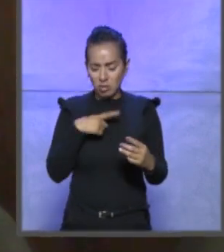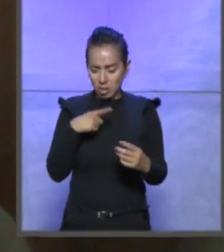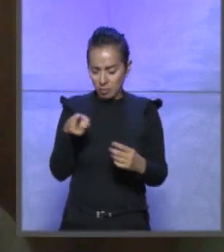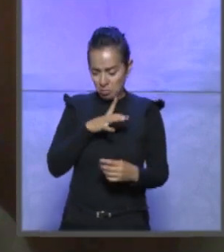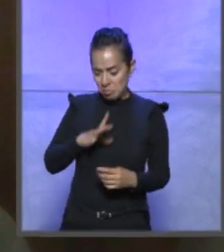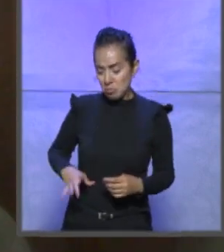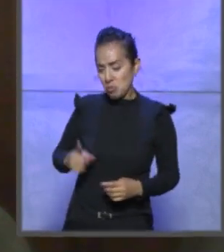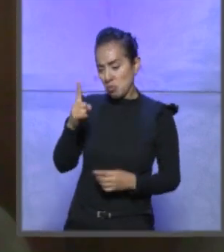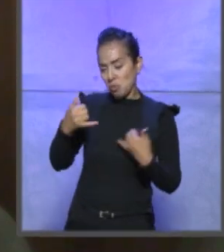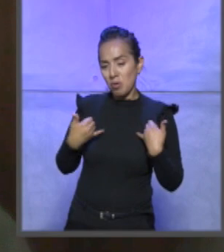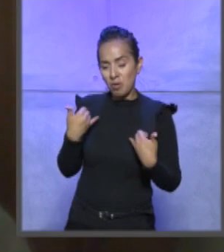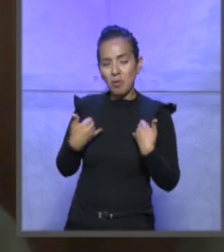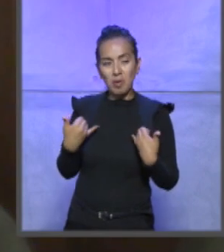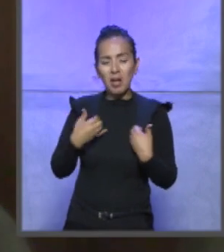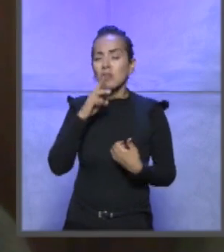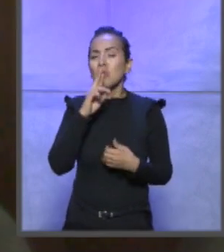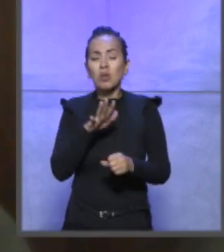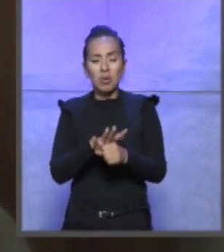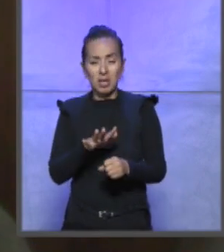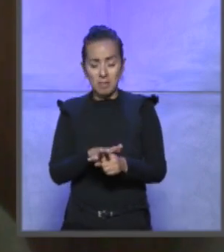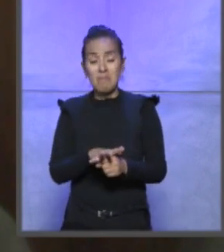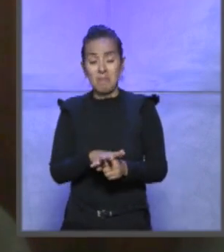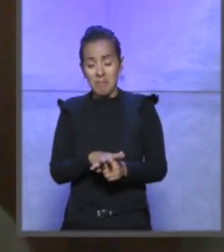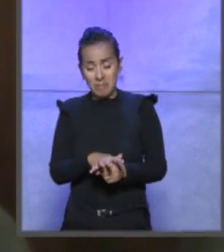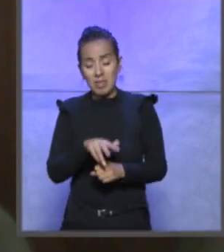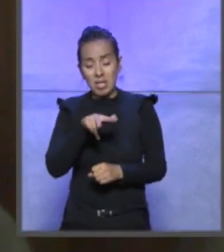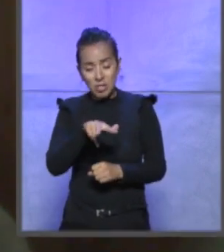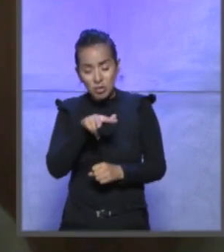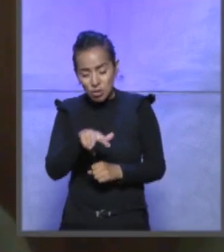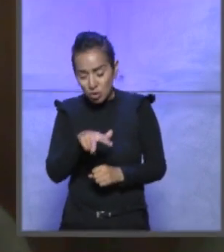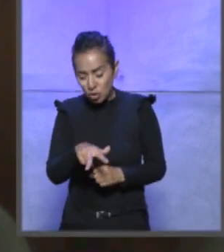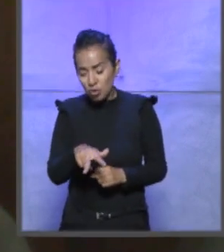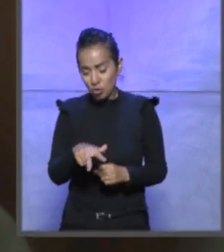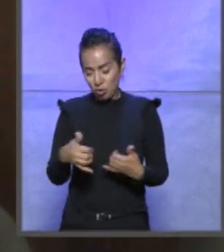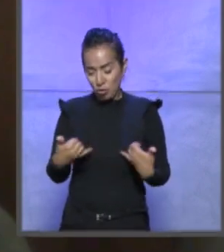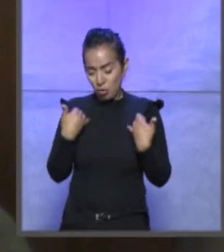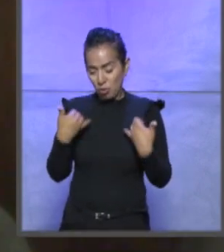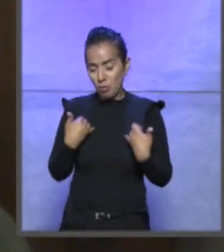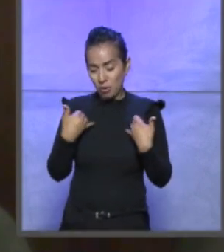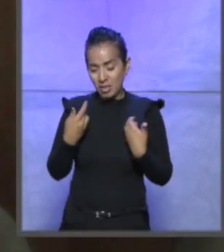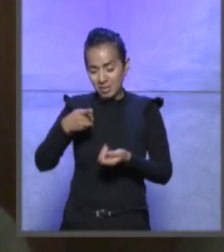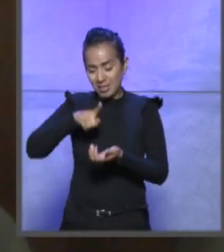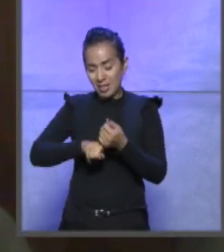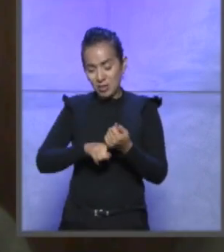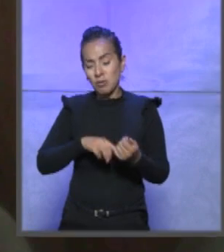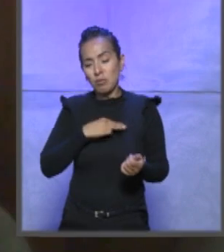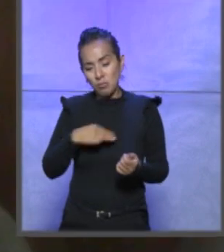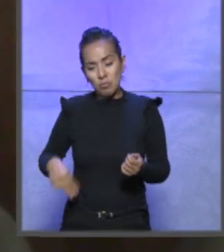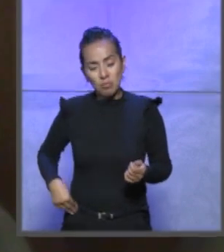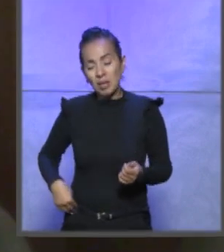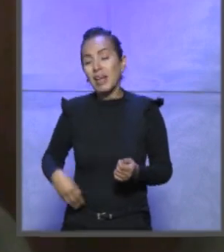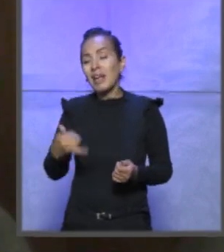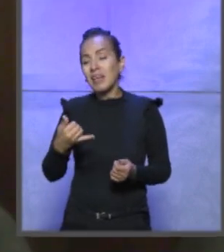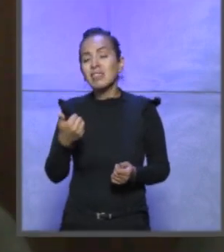Ya comentaba la consejera María Elvia, tuvimos 18 jóvenes formando los ayuntamientos, 18 fórmulas de jóvenes en ayuntamientos